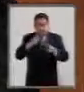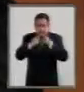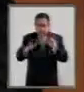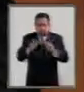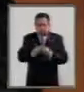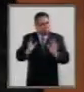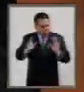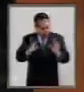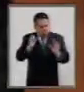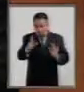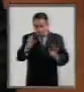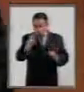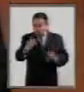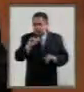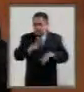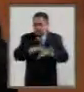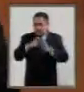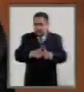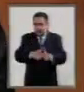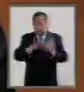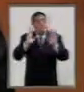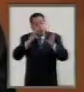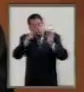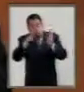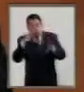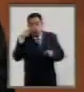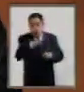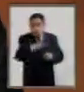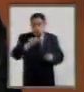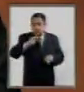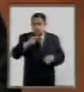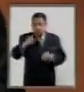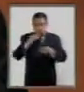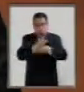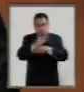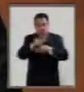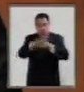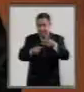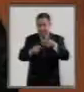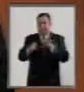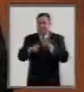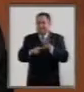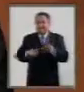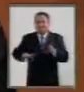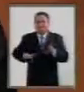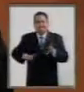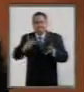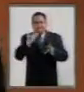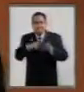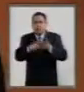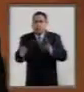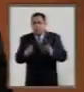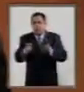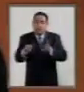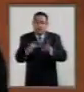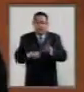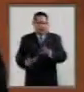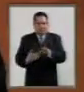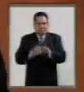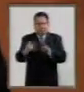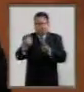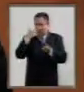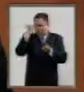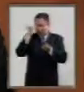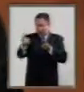me parece que lo podemos hacer, pero en el cuerpo de este resolutivo me parece que no cabe insistir en preguntar algo para lo que